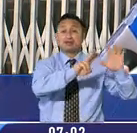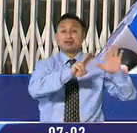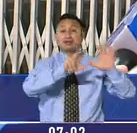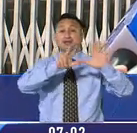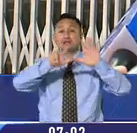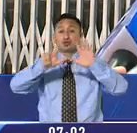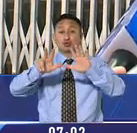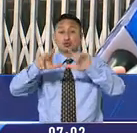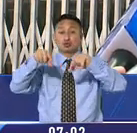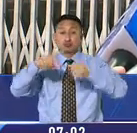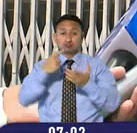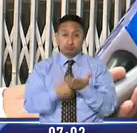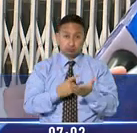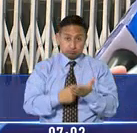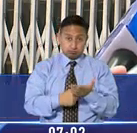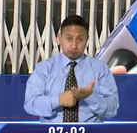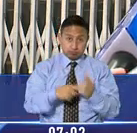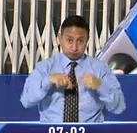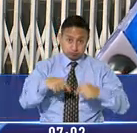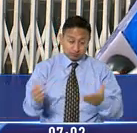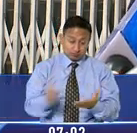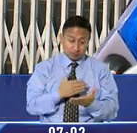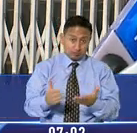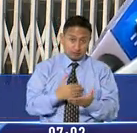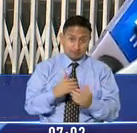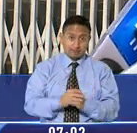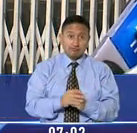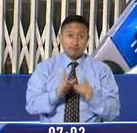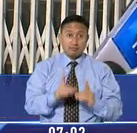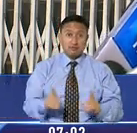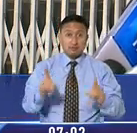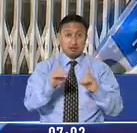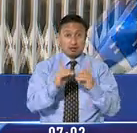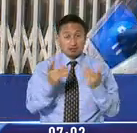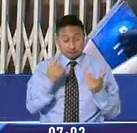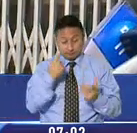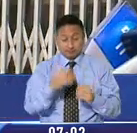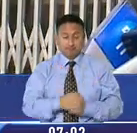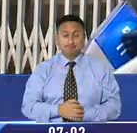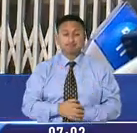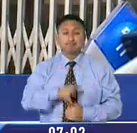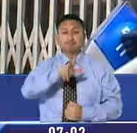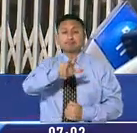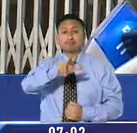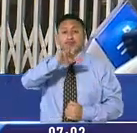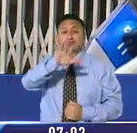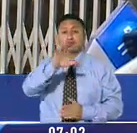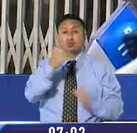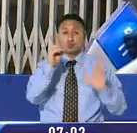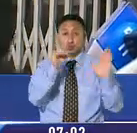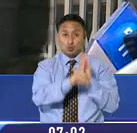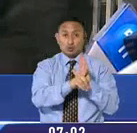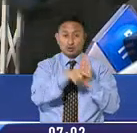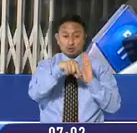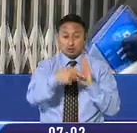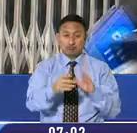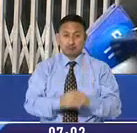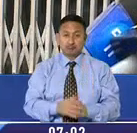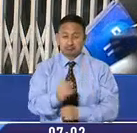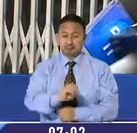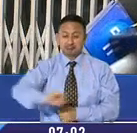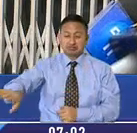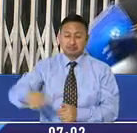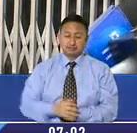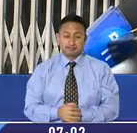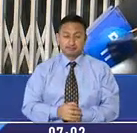están siendo analizadas, tenemos los siguientes datos que yo creo que son importantes. Que 35 de esas denuncias han sido desechadas.